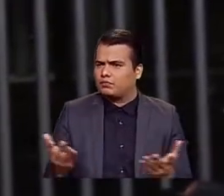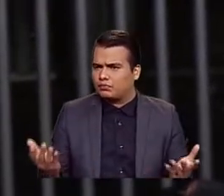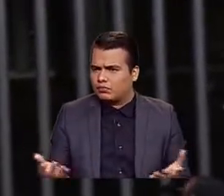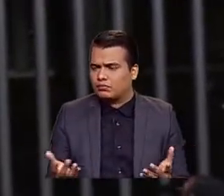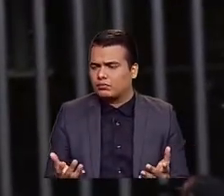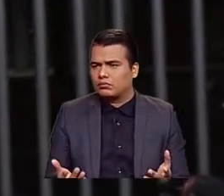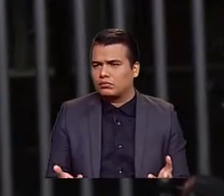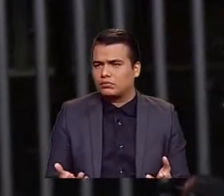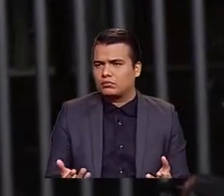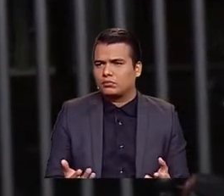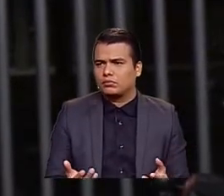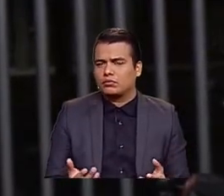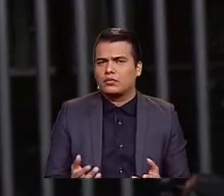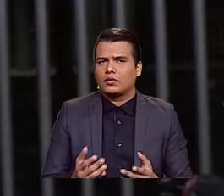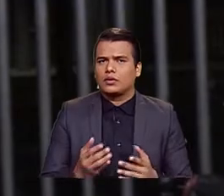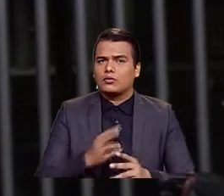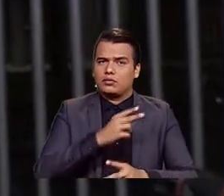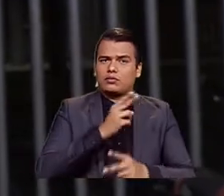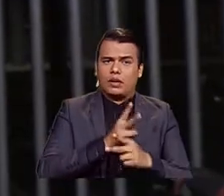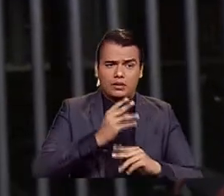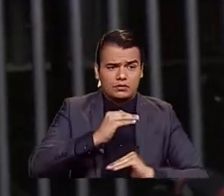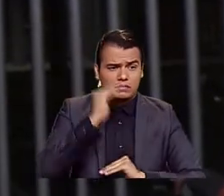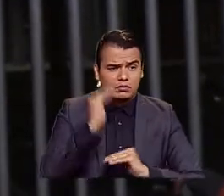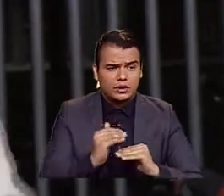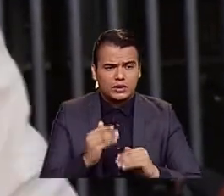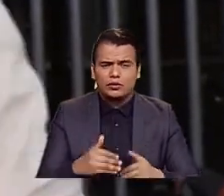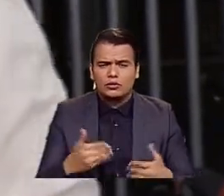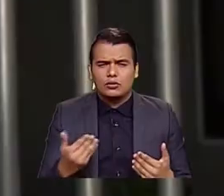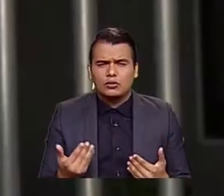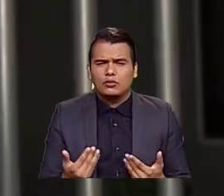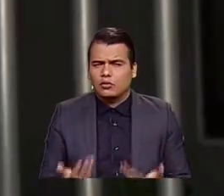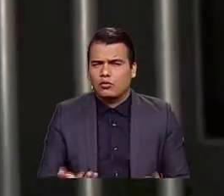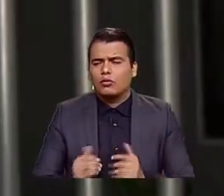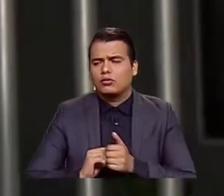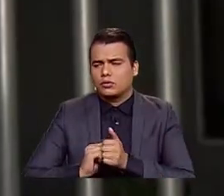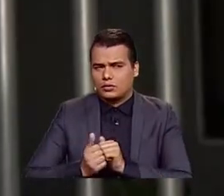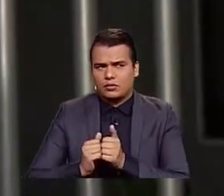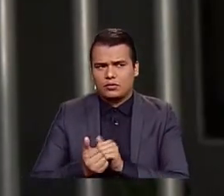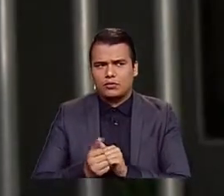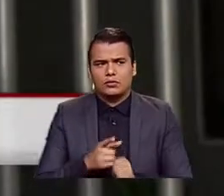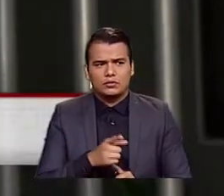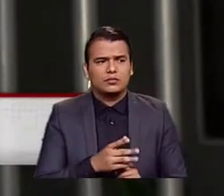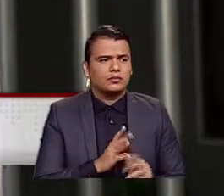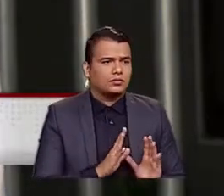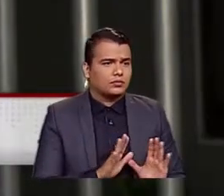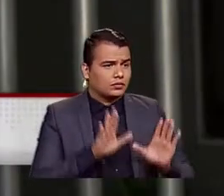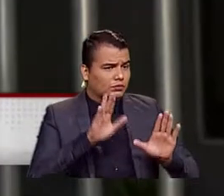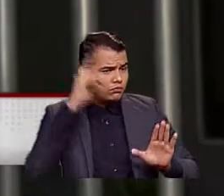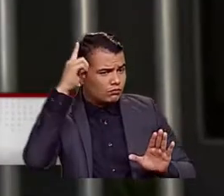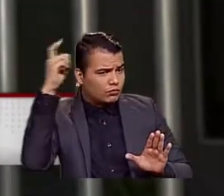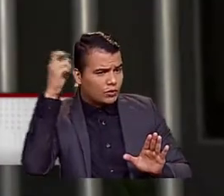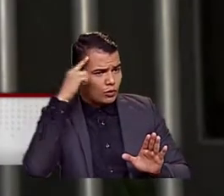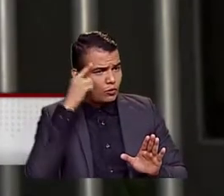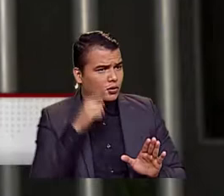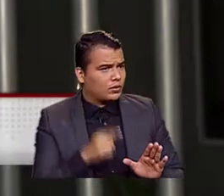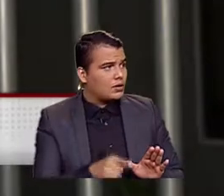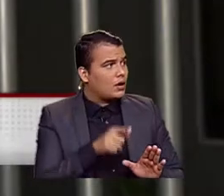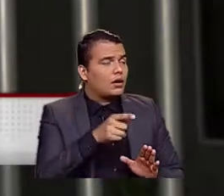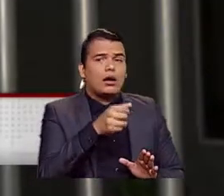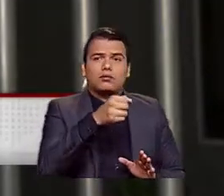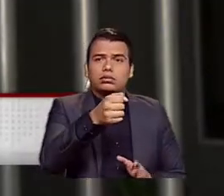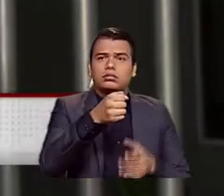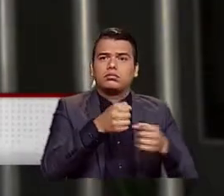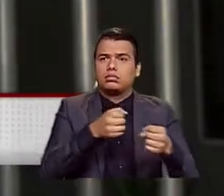parte o se combate la seguridad también dando la alternativa a esos jóvenes en el deporte? Claro que sí, el Estado no tiene cómo ponerle un policía a cada